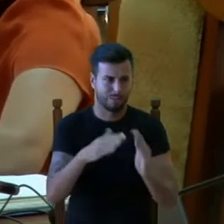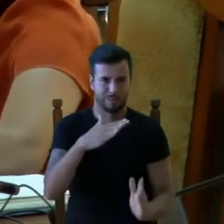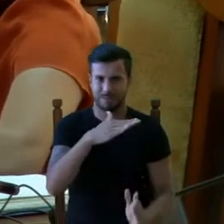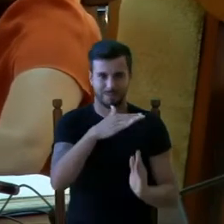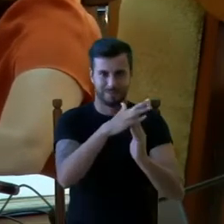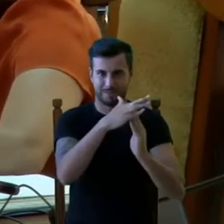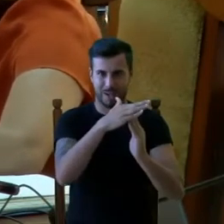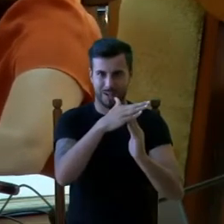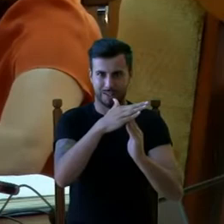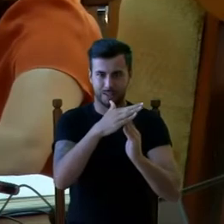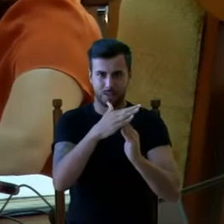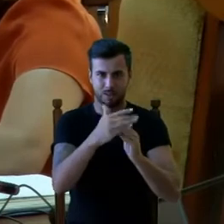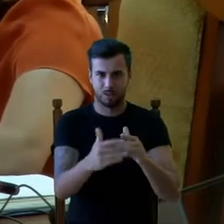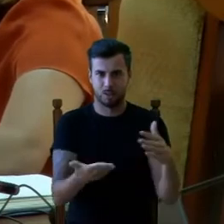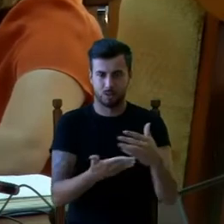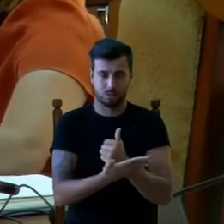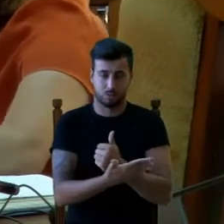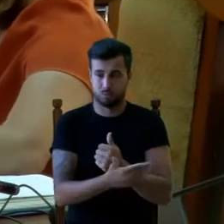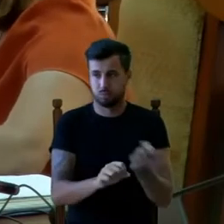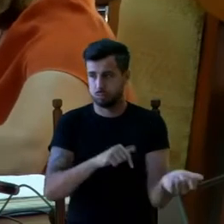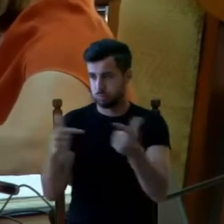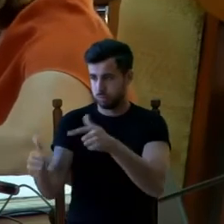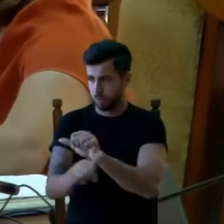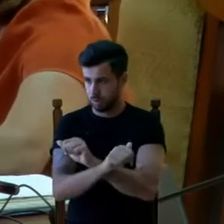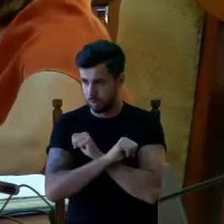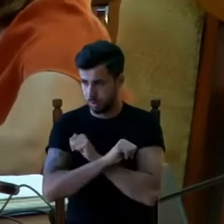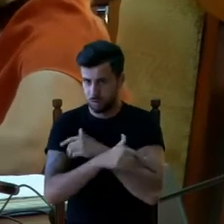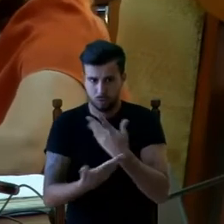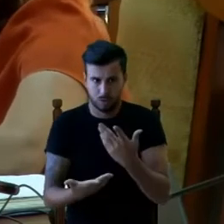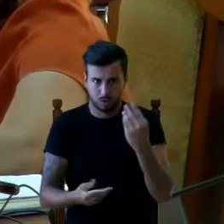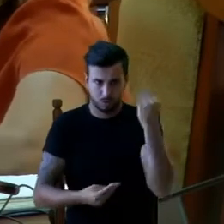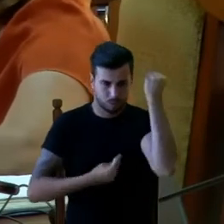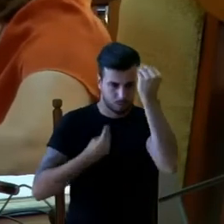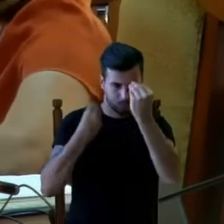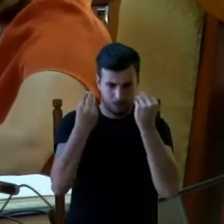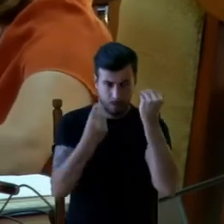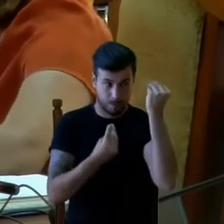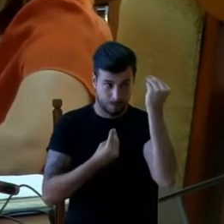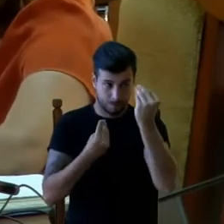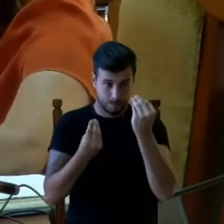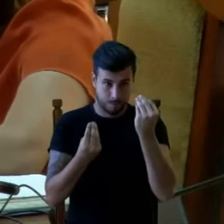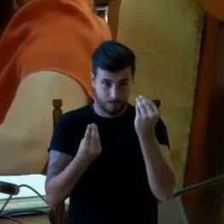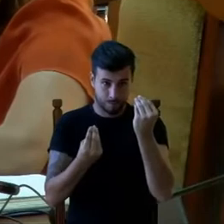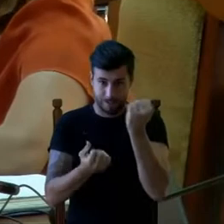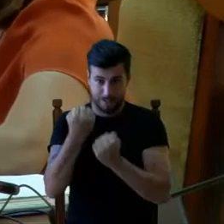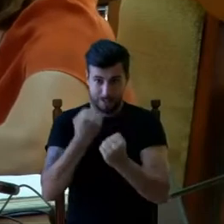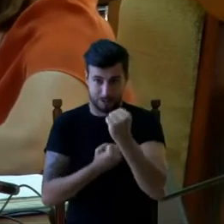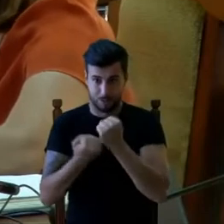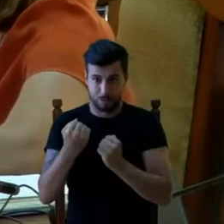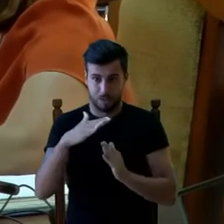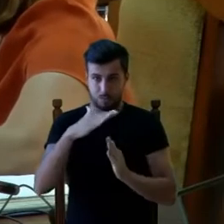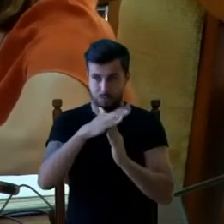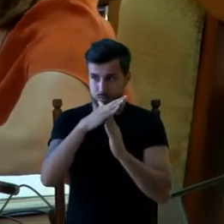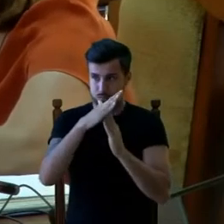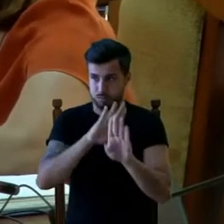en el proceso de des escalada dibujan un escenario donde una fortísima recesión económica que supondrá